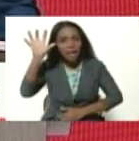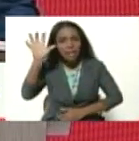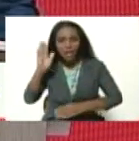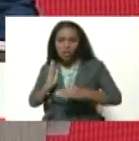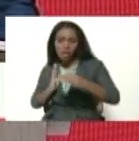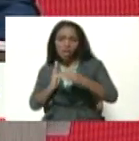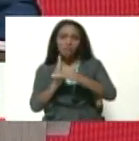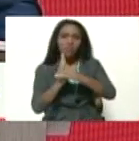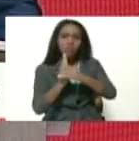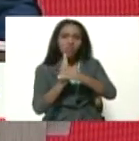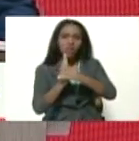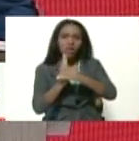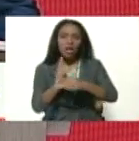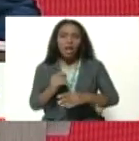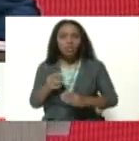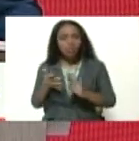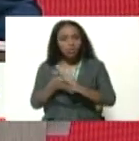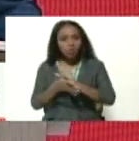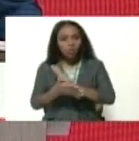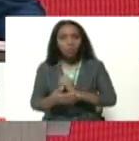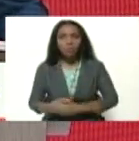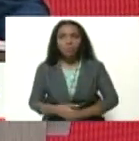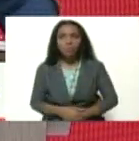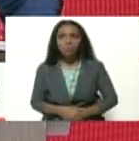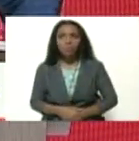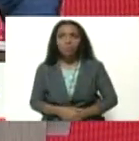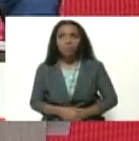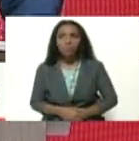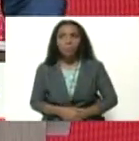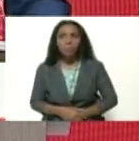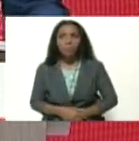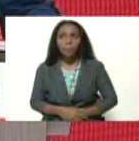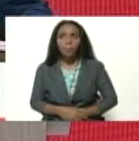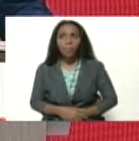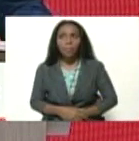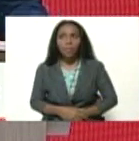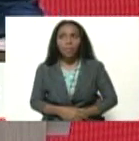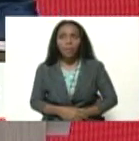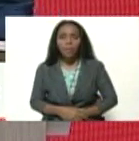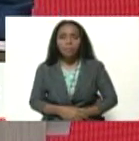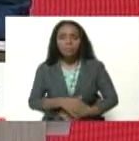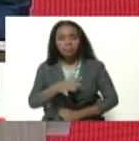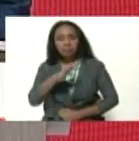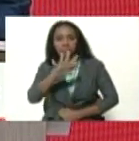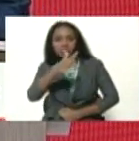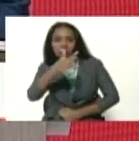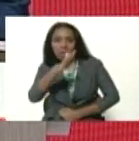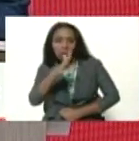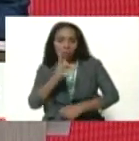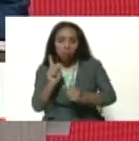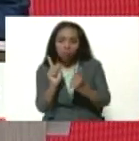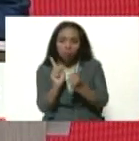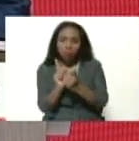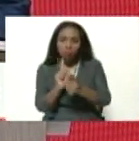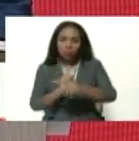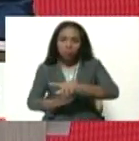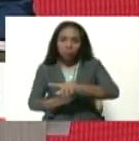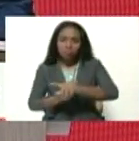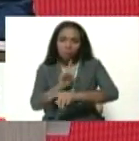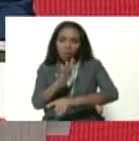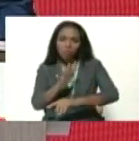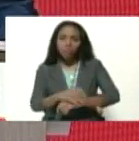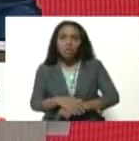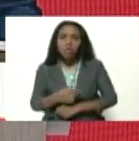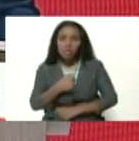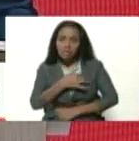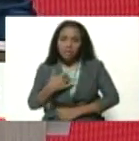ataque artero. Hace muy poco tiempo, quiero señalar